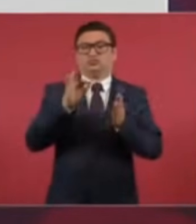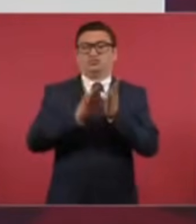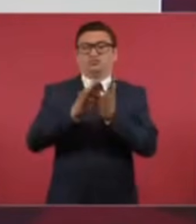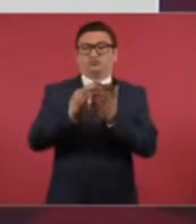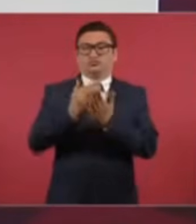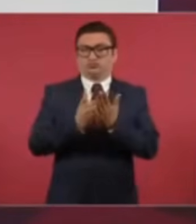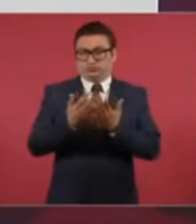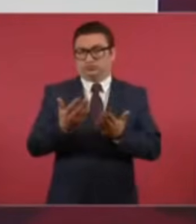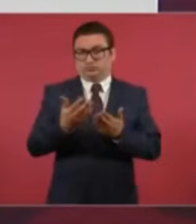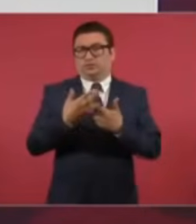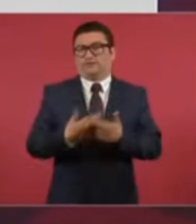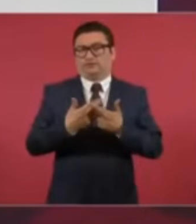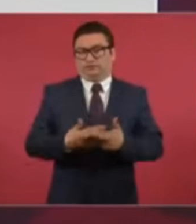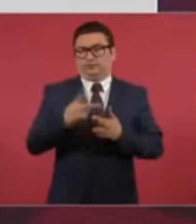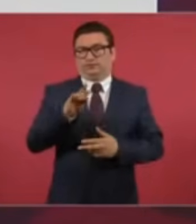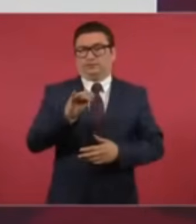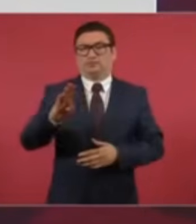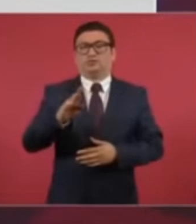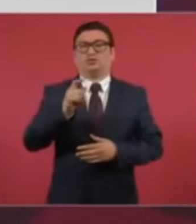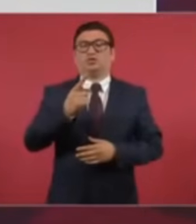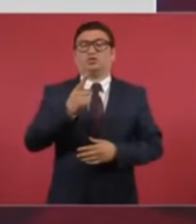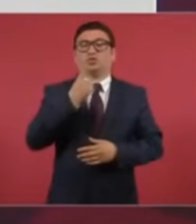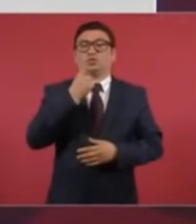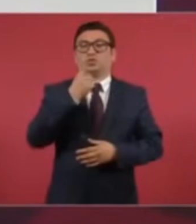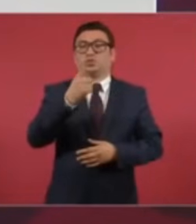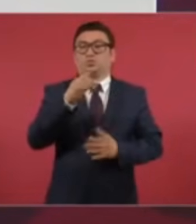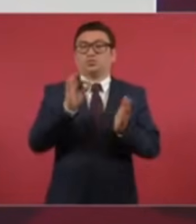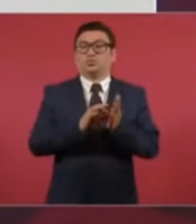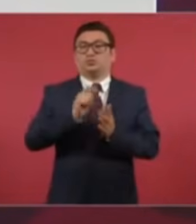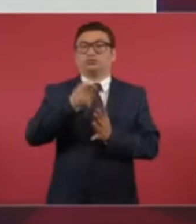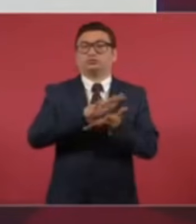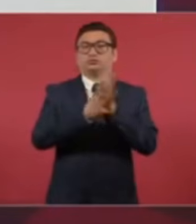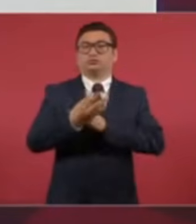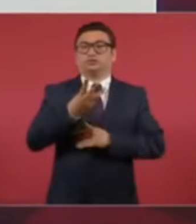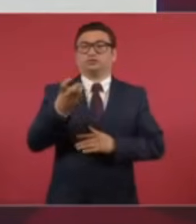del PIB. Cada punto del PIB son 300 mil millones.